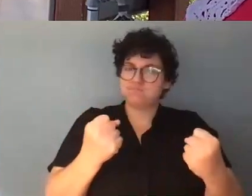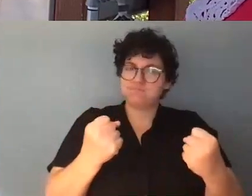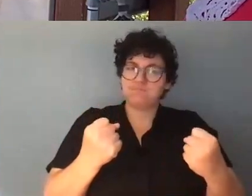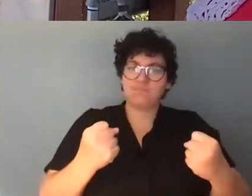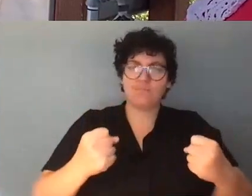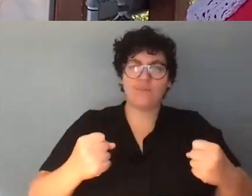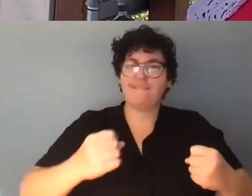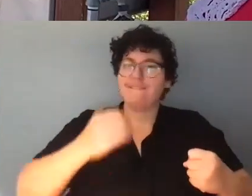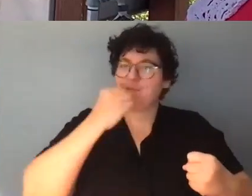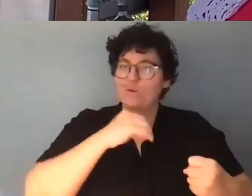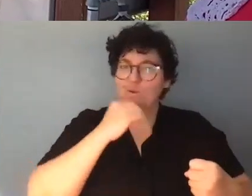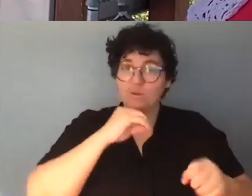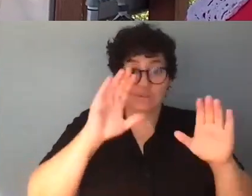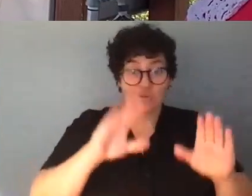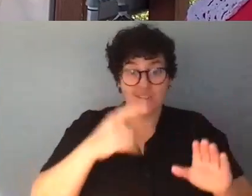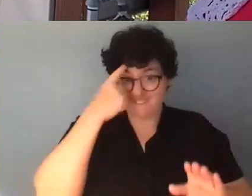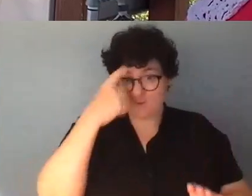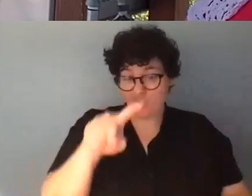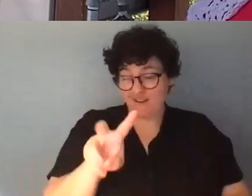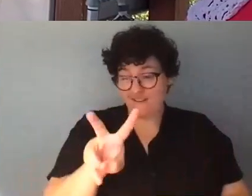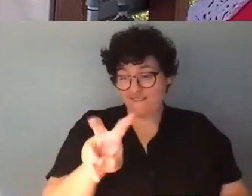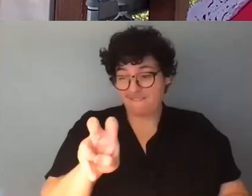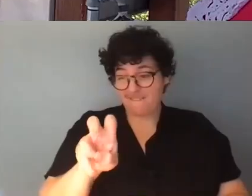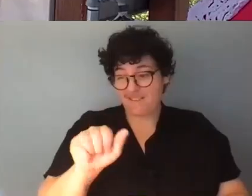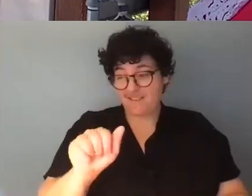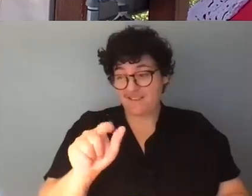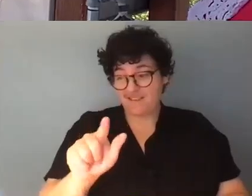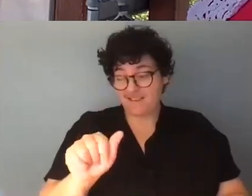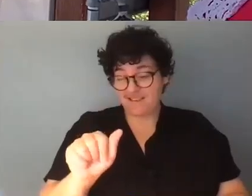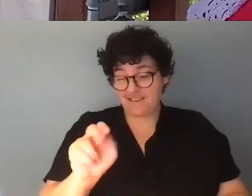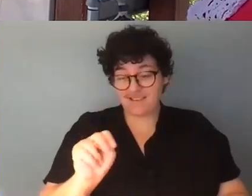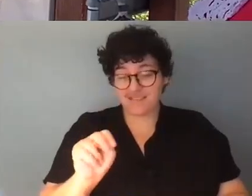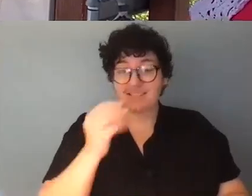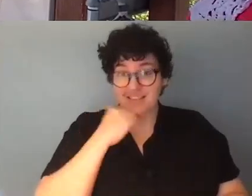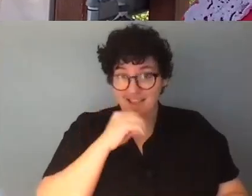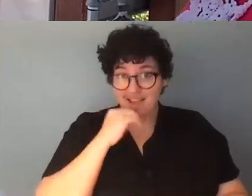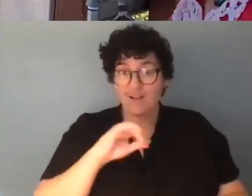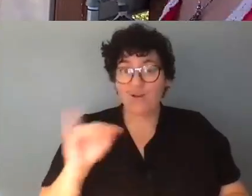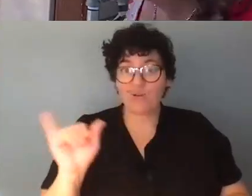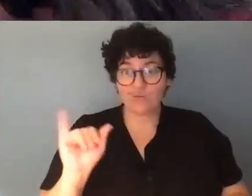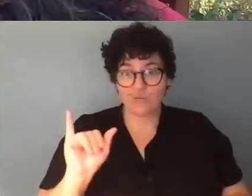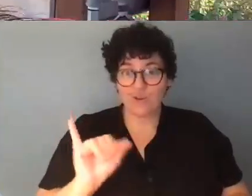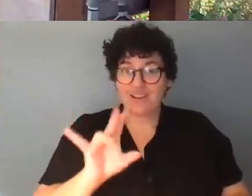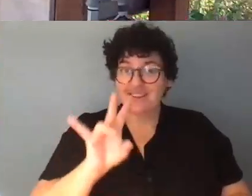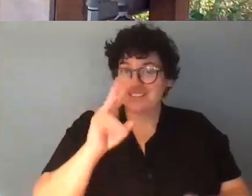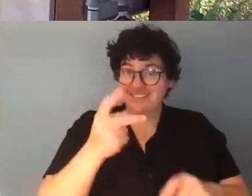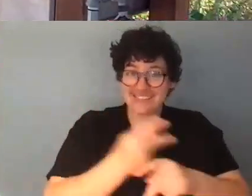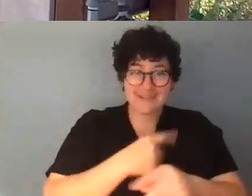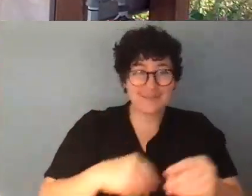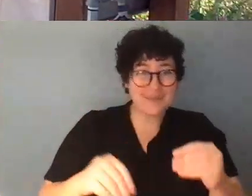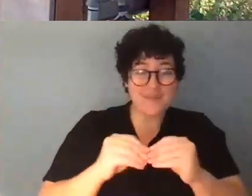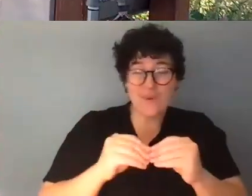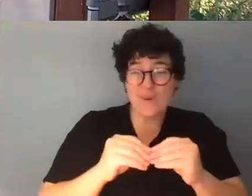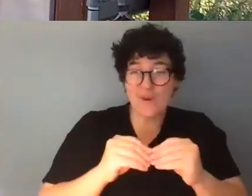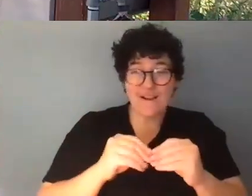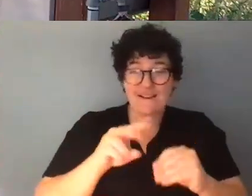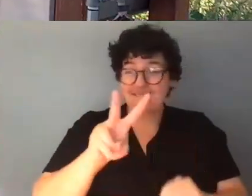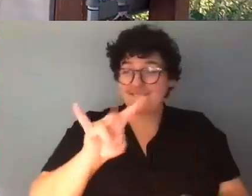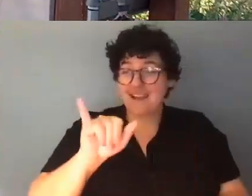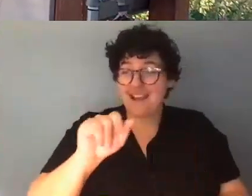balanceadas. Super bien para una dieta vegana. Tiene 7 veces más vitamina A que las